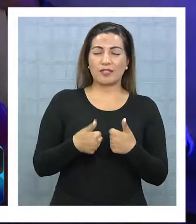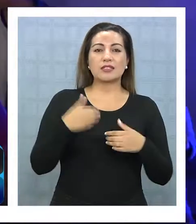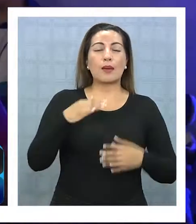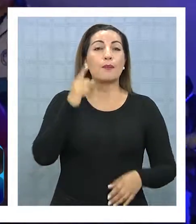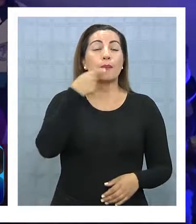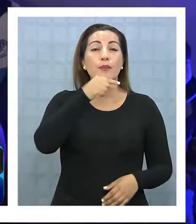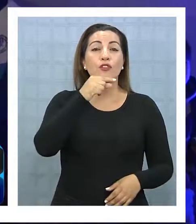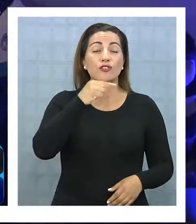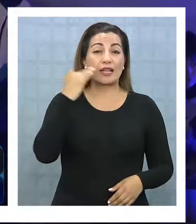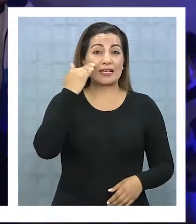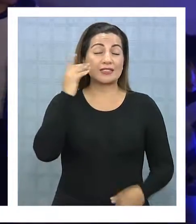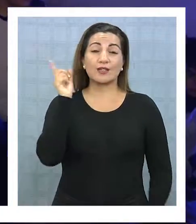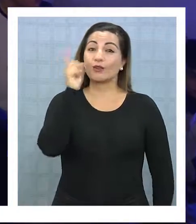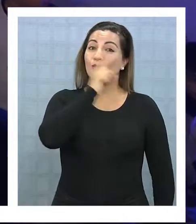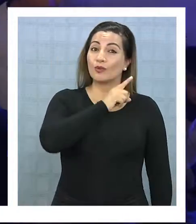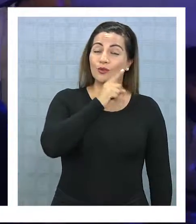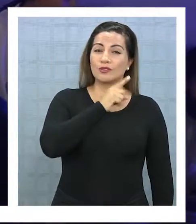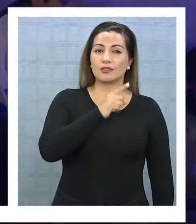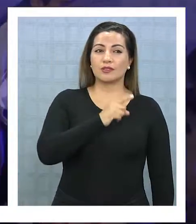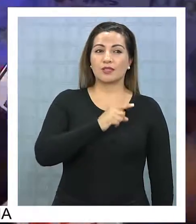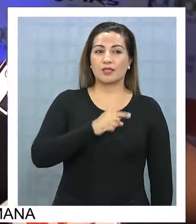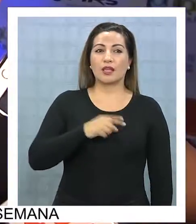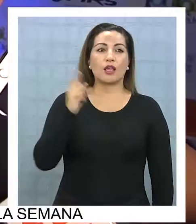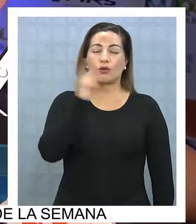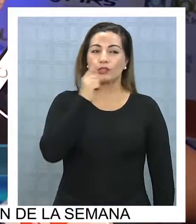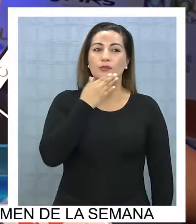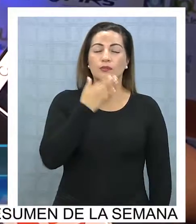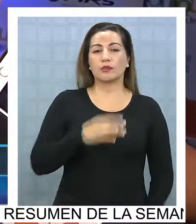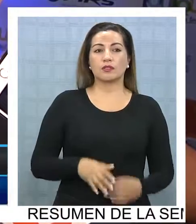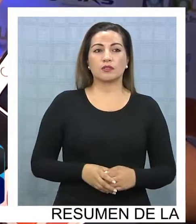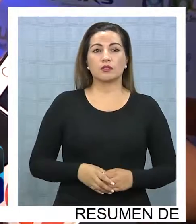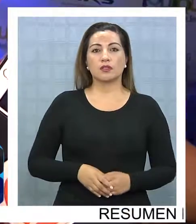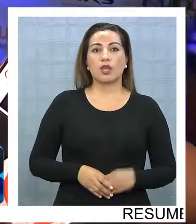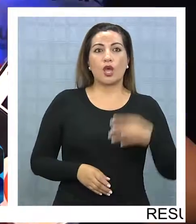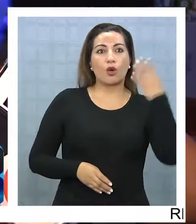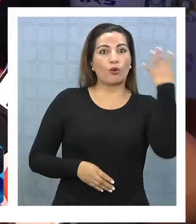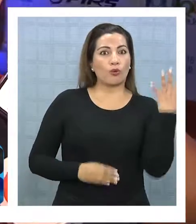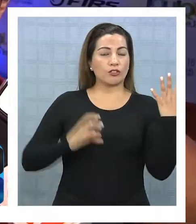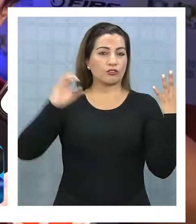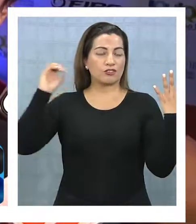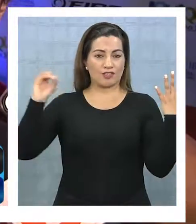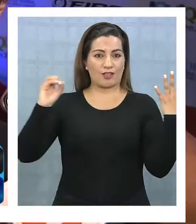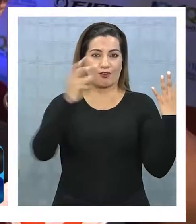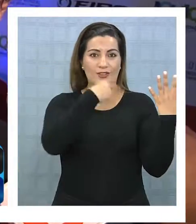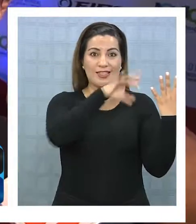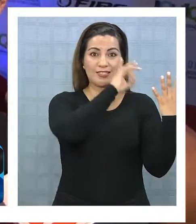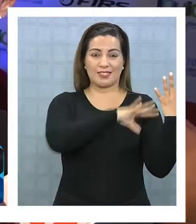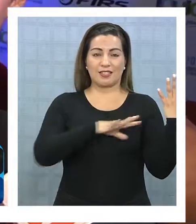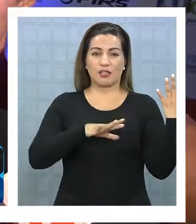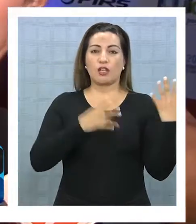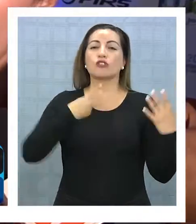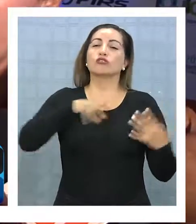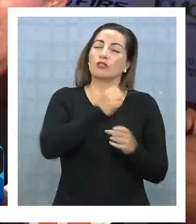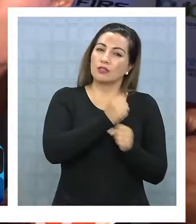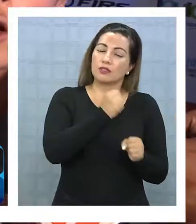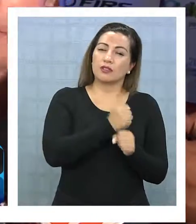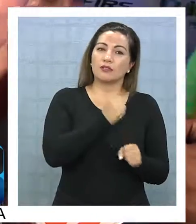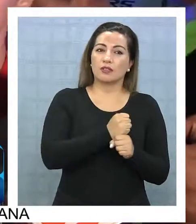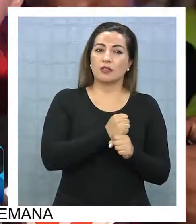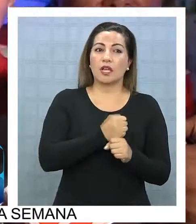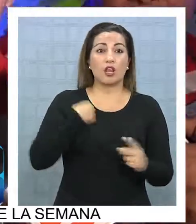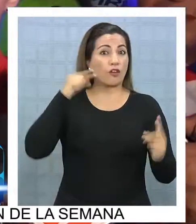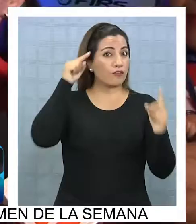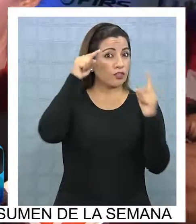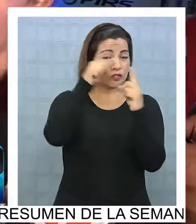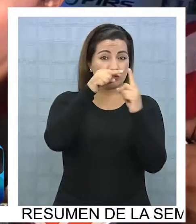cuartos de final, esperamos pasar a semifinal y a final. Y bueno, el 4-0 en realidad refleja muchas cosas que es lo que hemos trabajado. Cumplimos los objetivos que